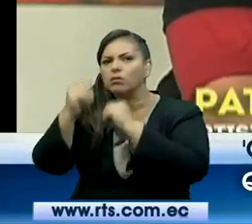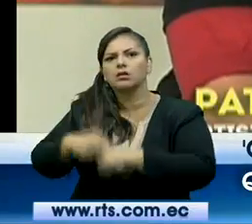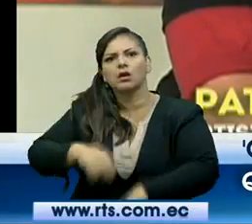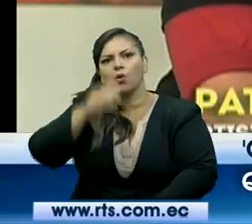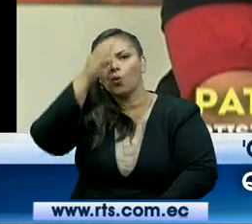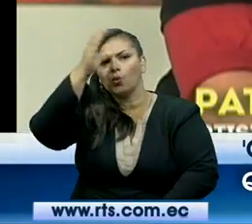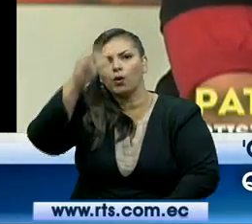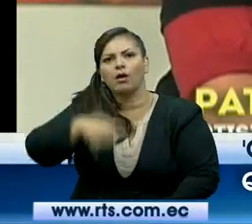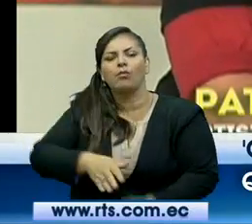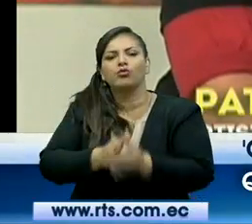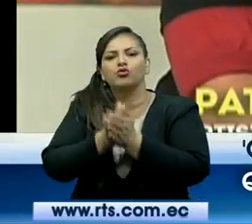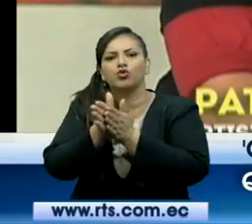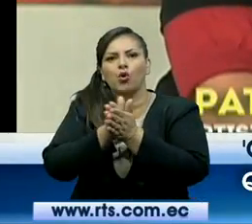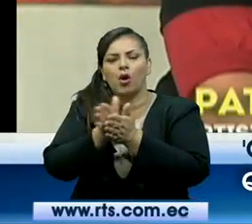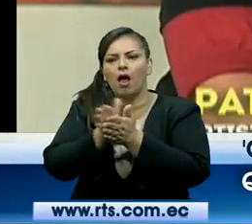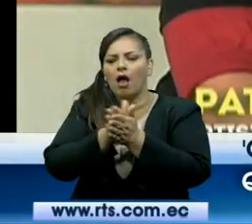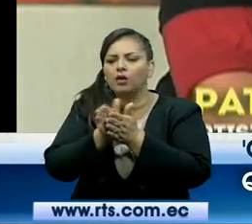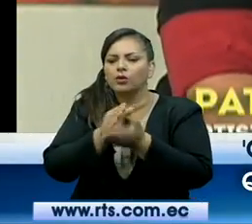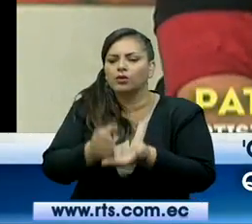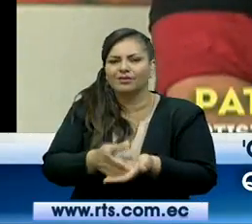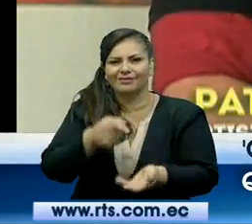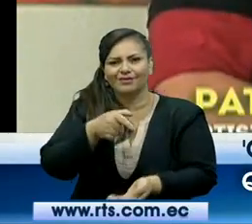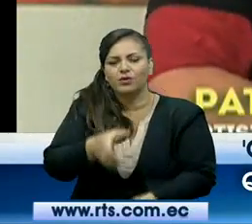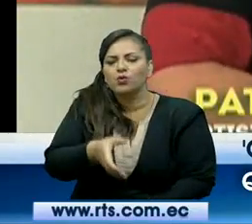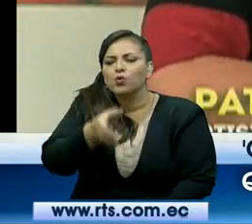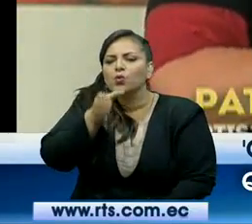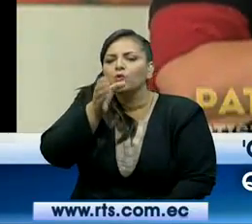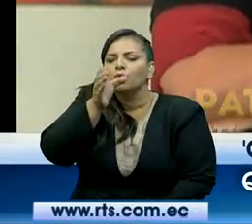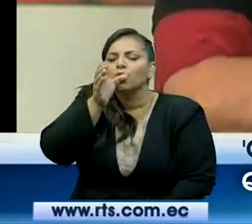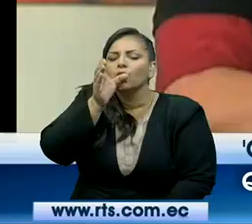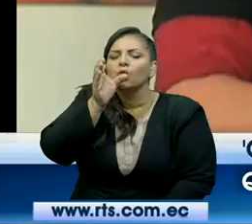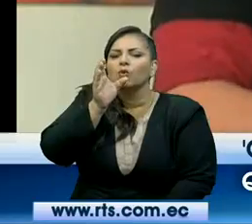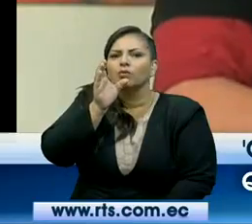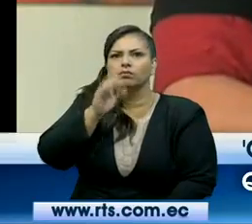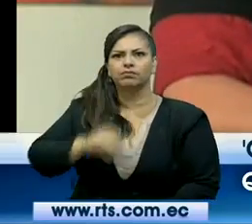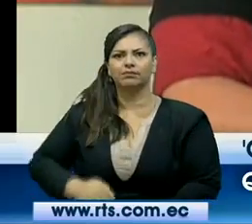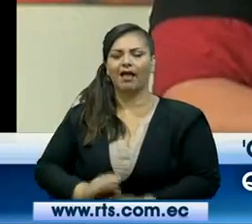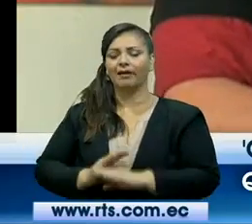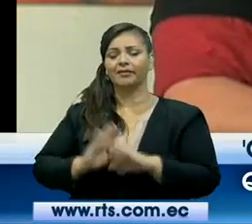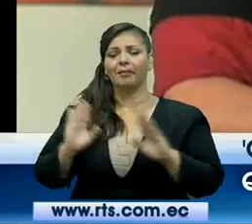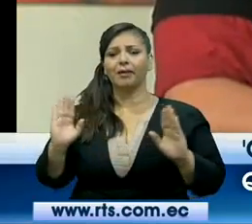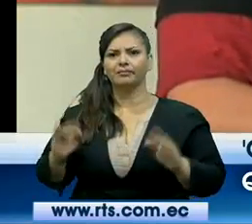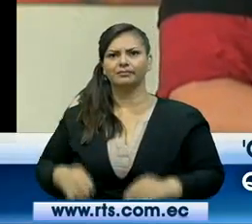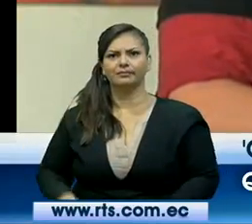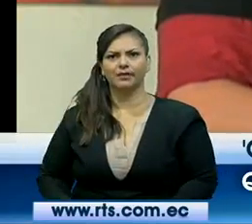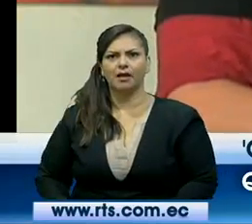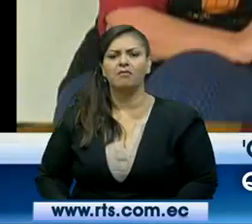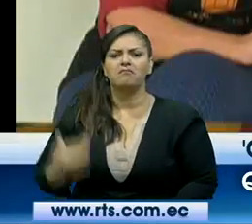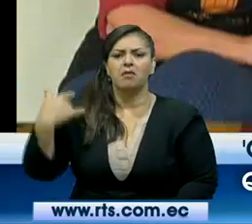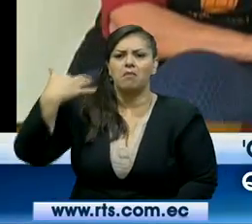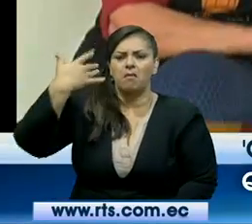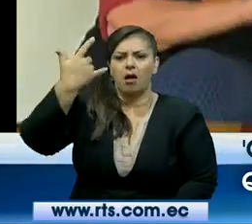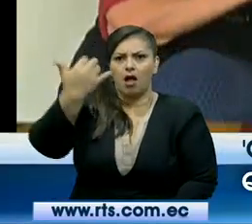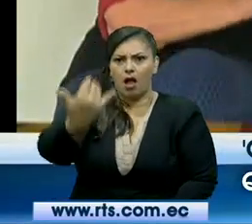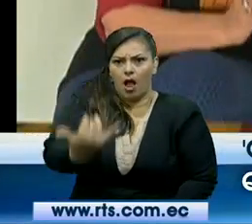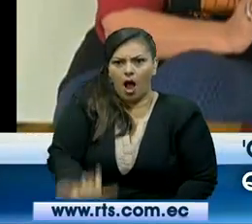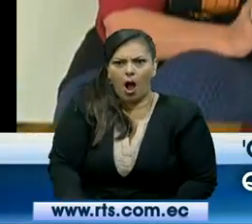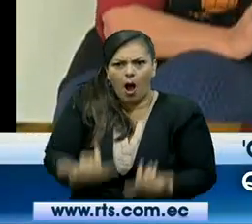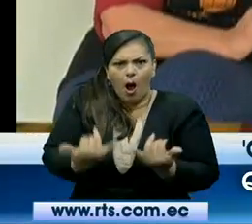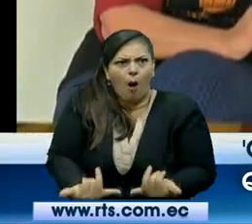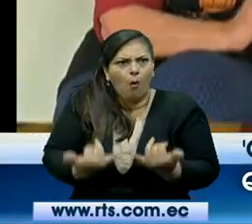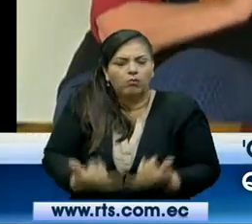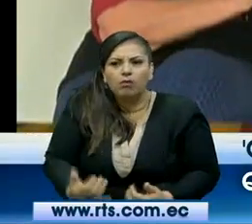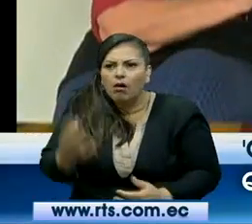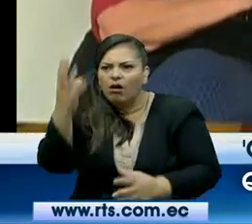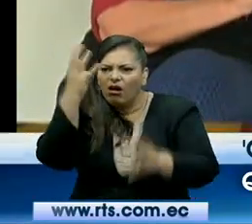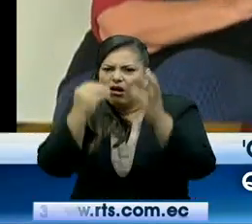fresca en realidad el tener el poder curativo de ciertos tipos de té o broma por ejemplo en el grand y folio